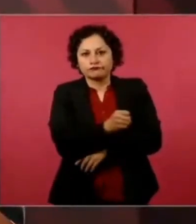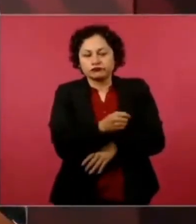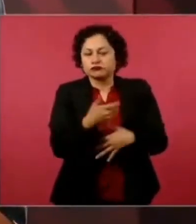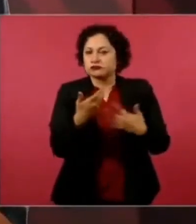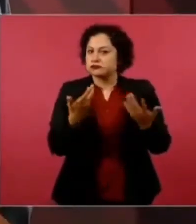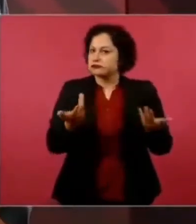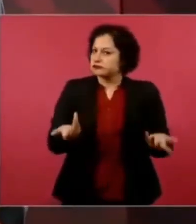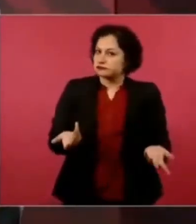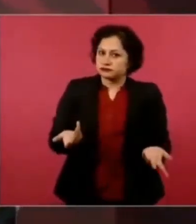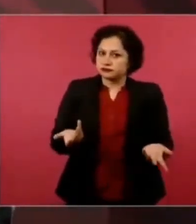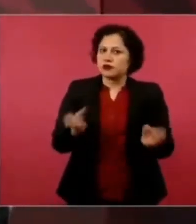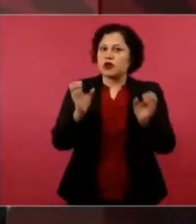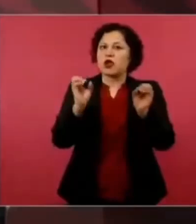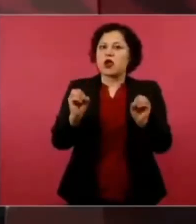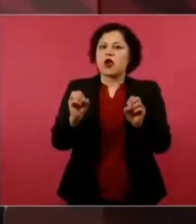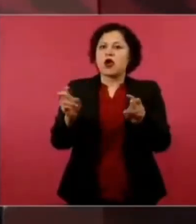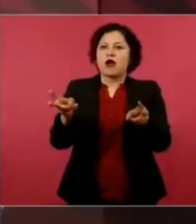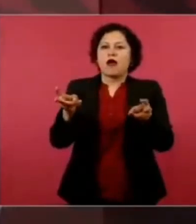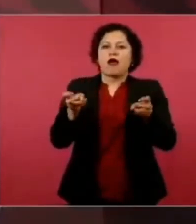del saqueo,